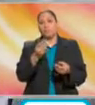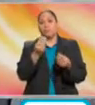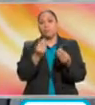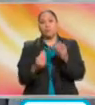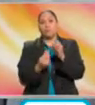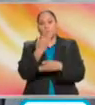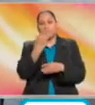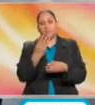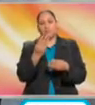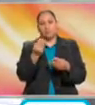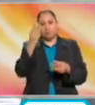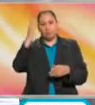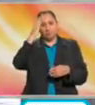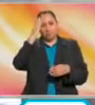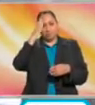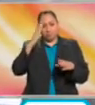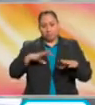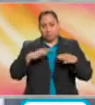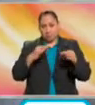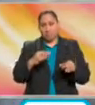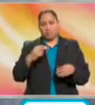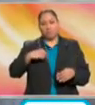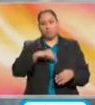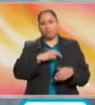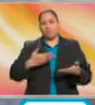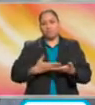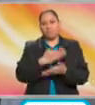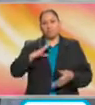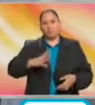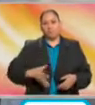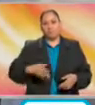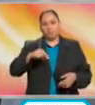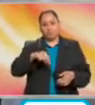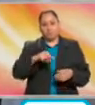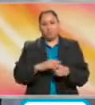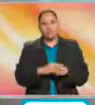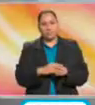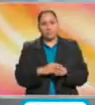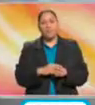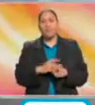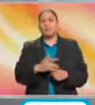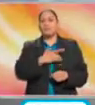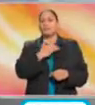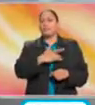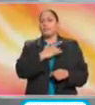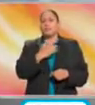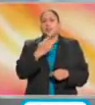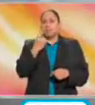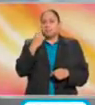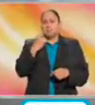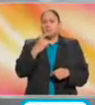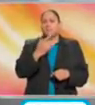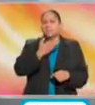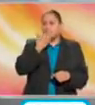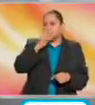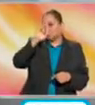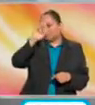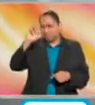de vanguardias, y uno se siente orgulloso de ser de aquí, ¿eh? De verdad. El sentido común, ¿no? Es el sentido común que a Menos veces es el común. menos común de los